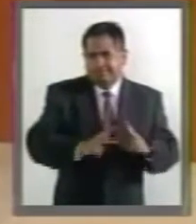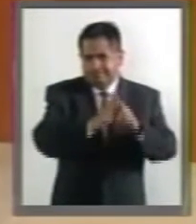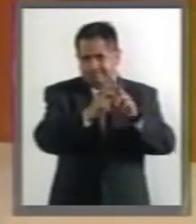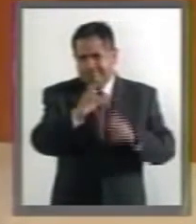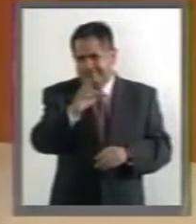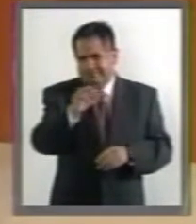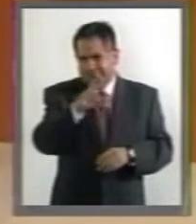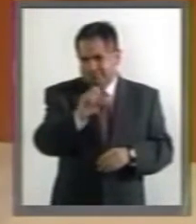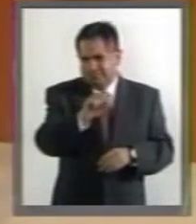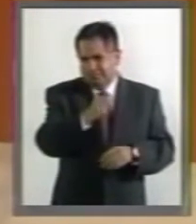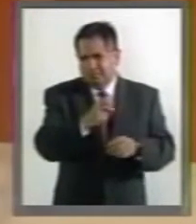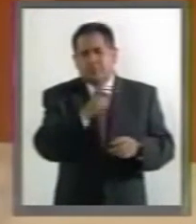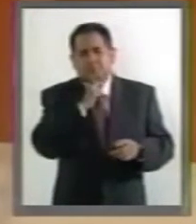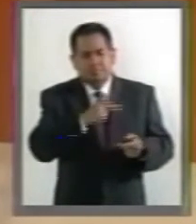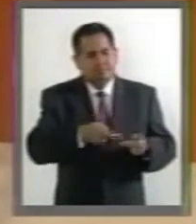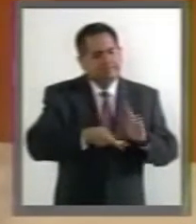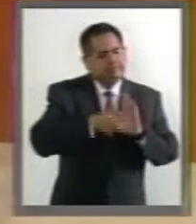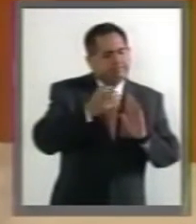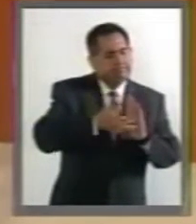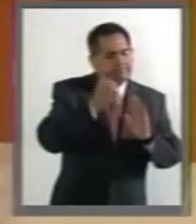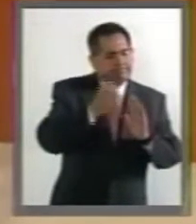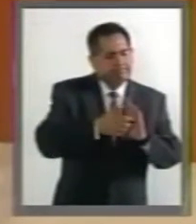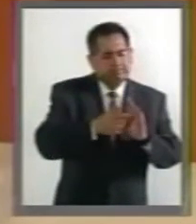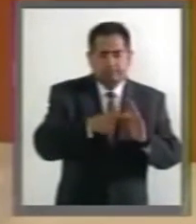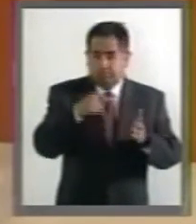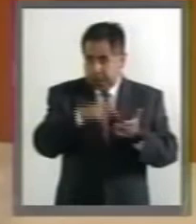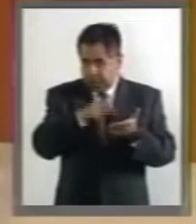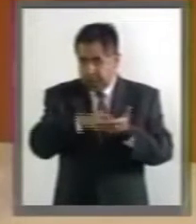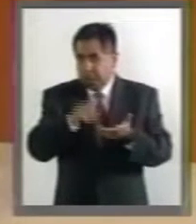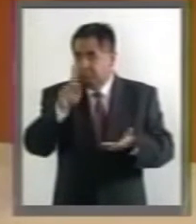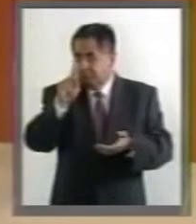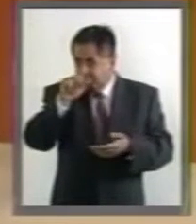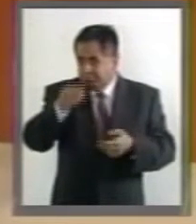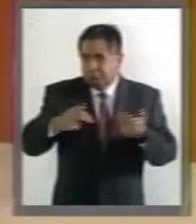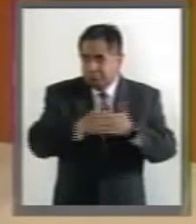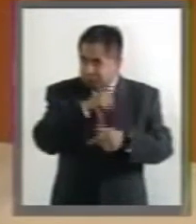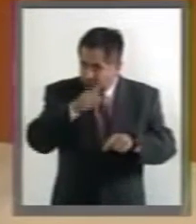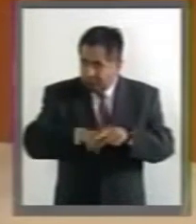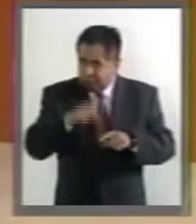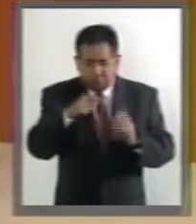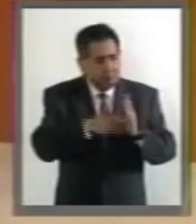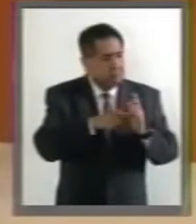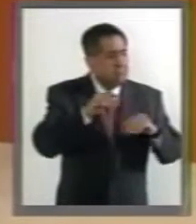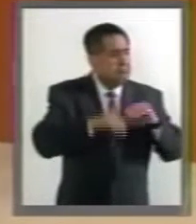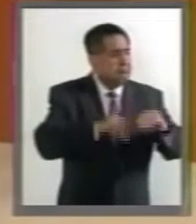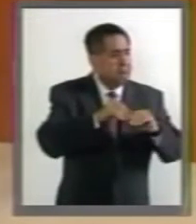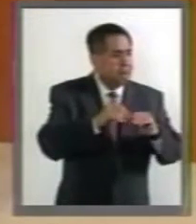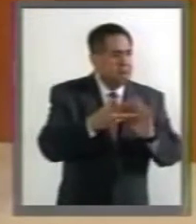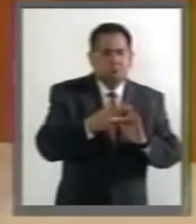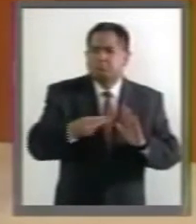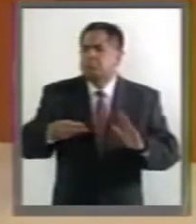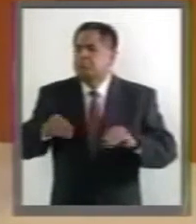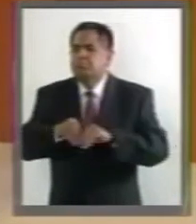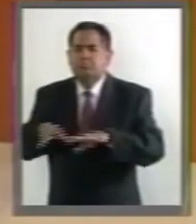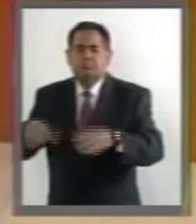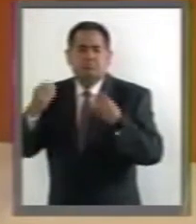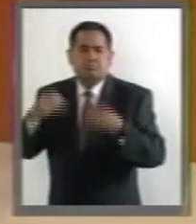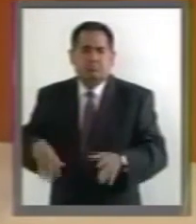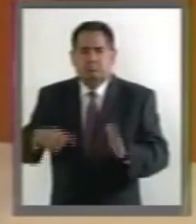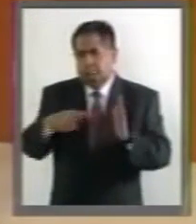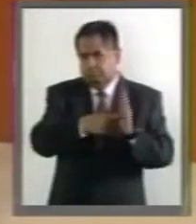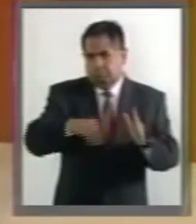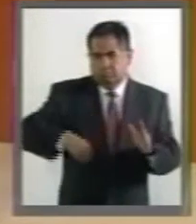y cumplimiento se incluye en el Plan Nacional del Desarrollo y sujete